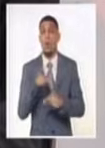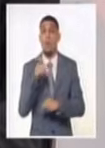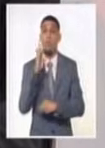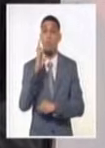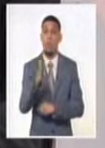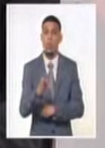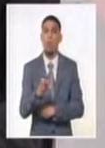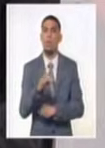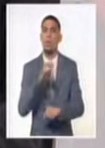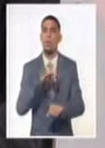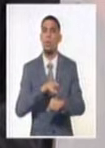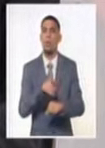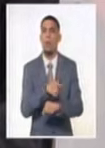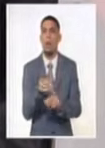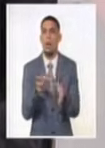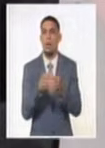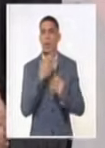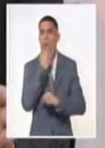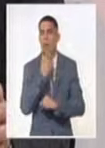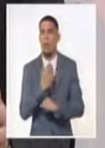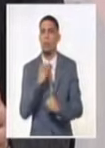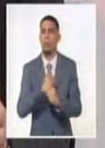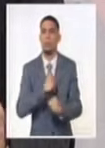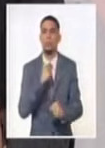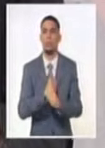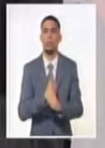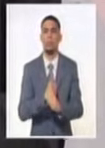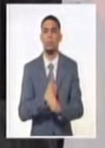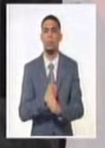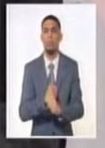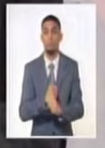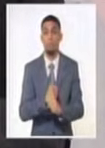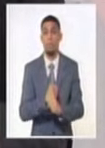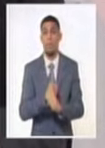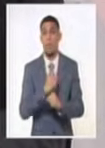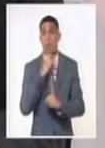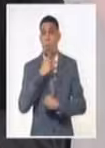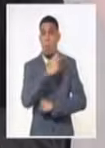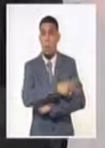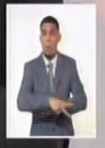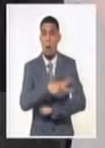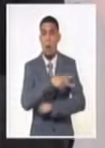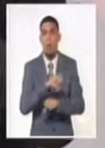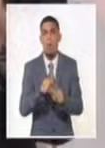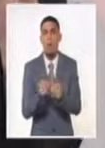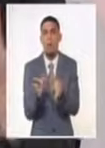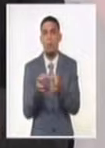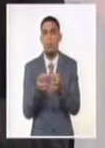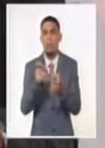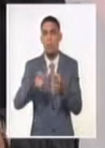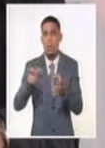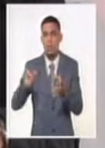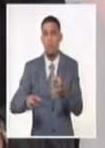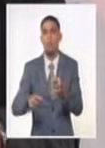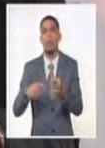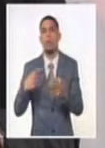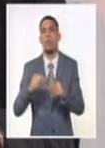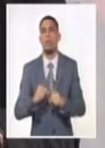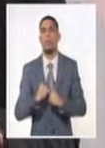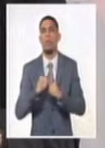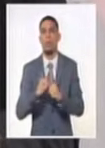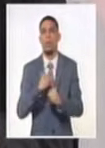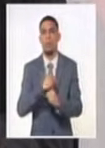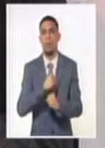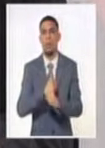país. O sea, un país no es posible que se pueda desarrollar si no cuenta con una fuerza laboral calificada que se forma en nuestro Sistema Nacional de